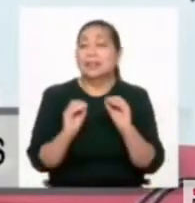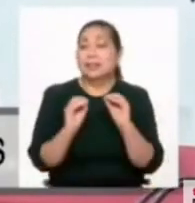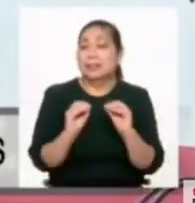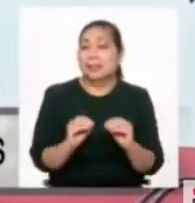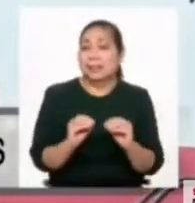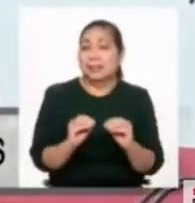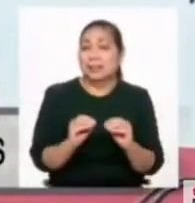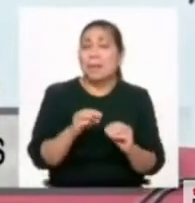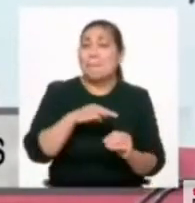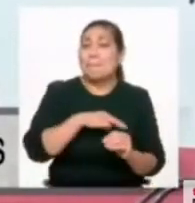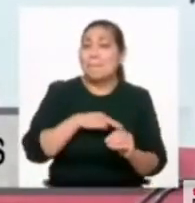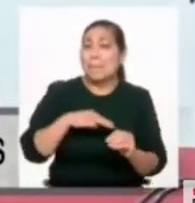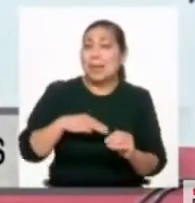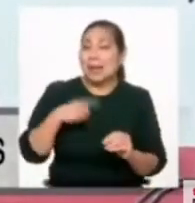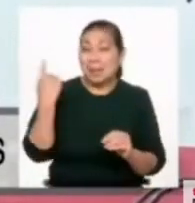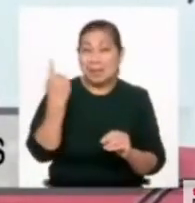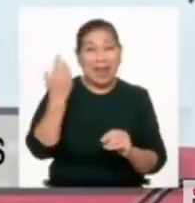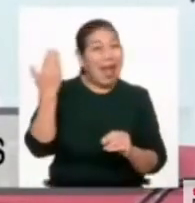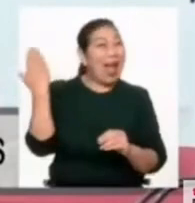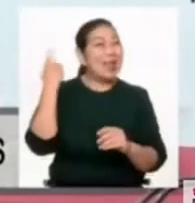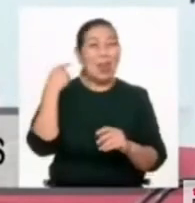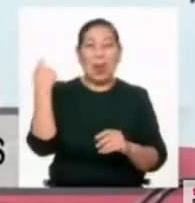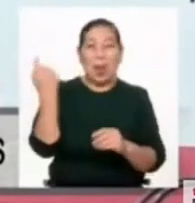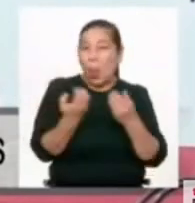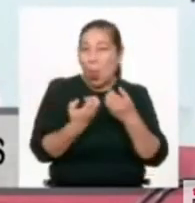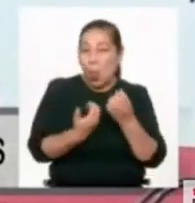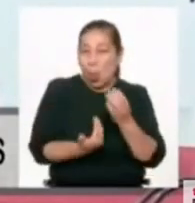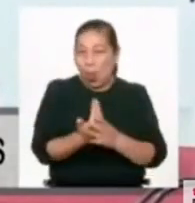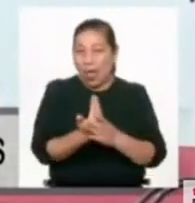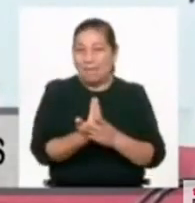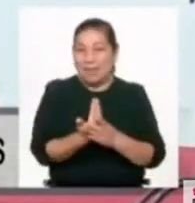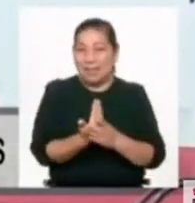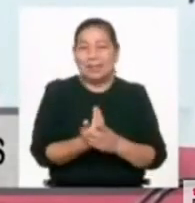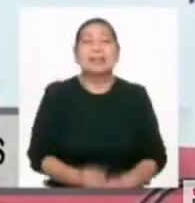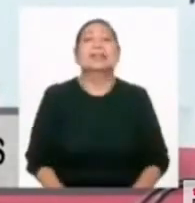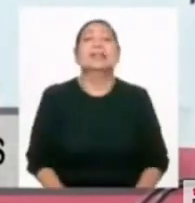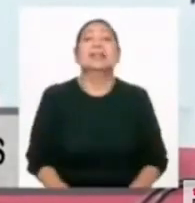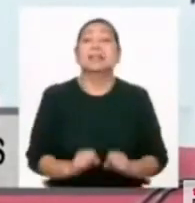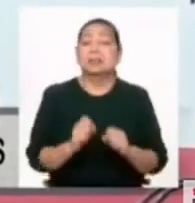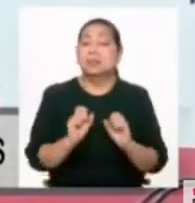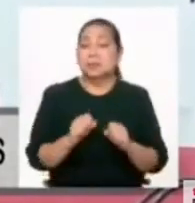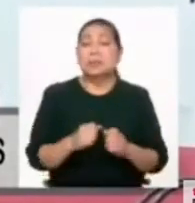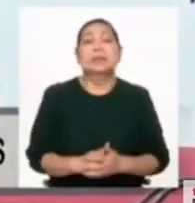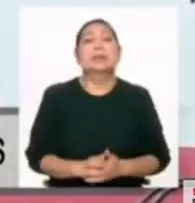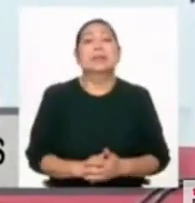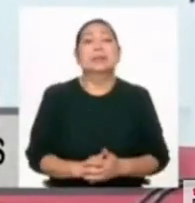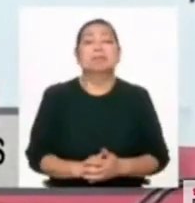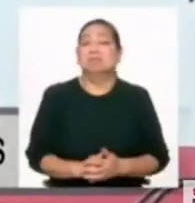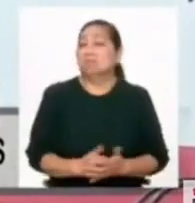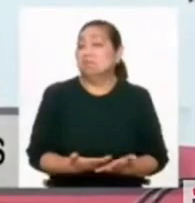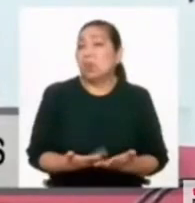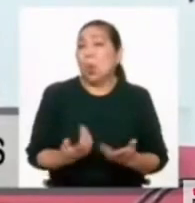designación de los ministros en el primer momento, ¿no? Sí lo he hecho, por supuesto,